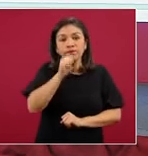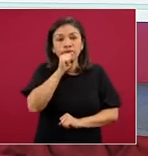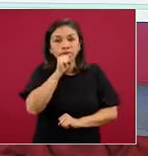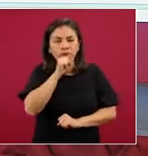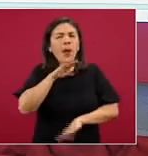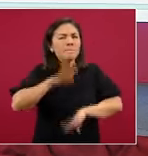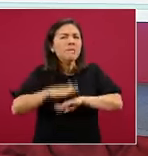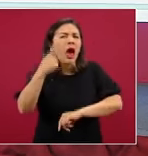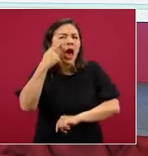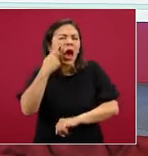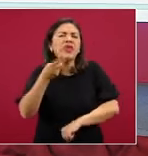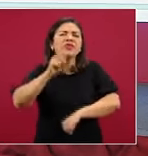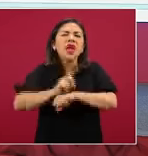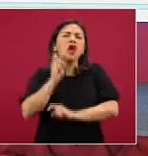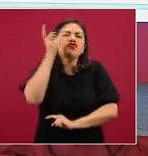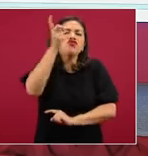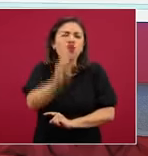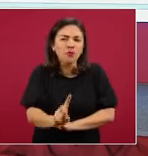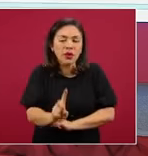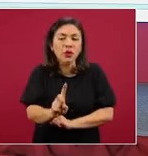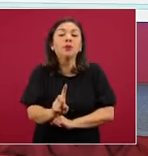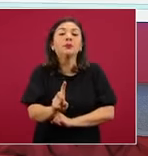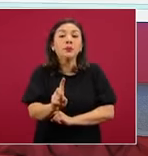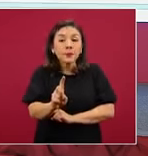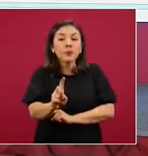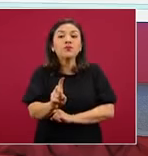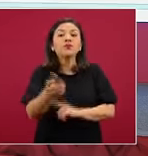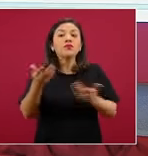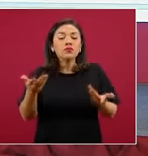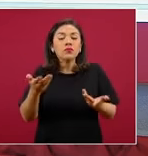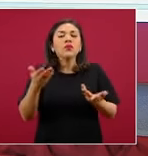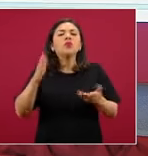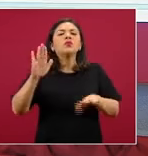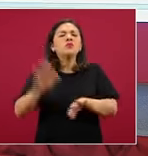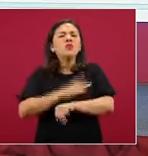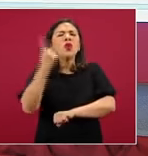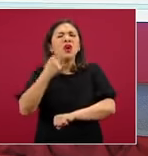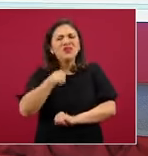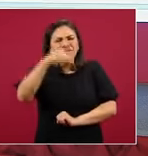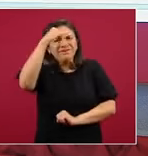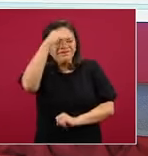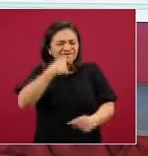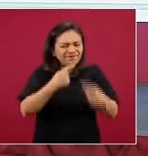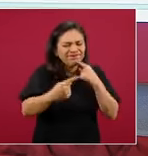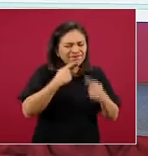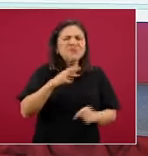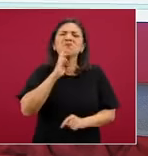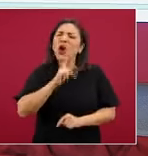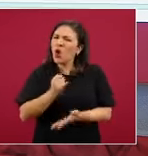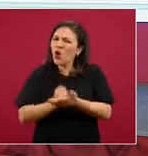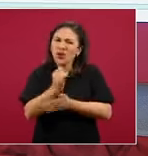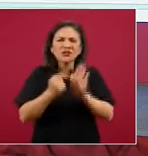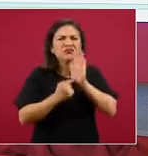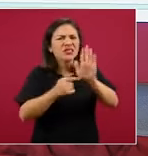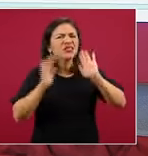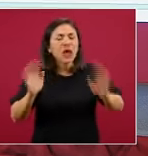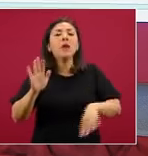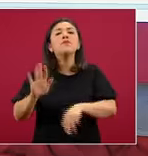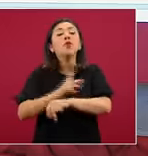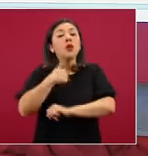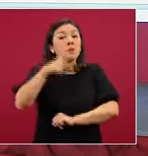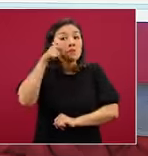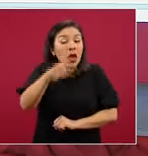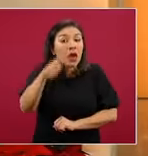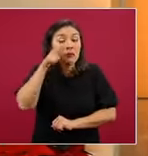Normalmente la presentábamos los domingos, y el hecho que nos hizo tomar esa decisión de presentarla fue que encontramos